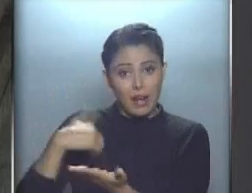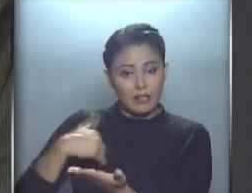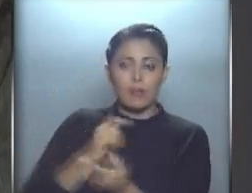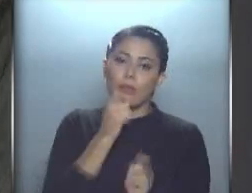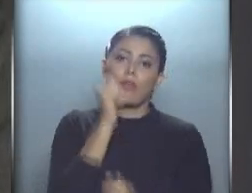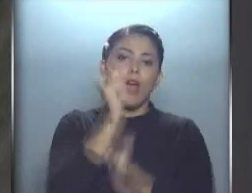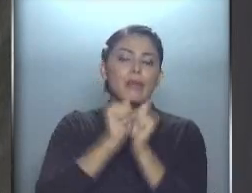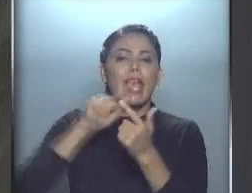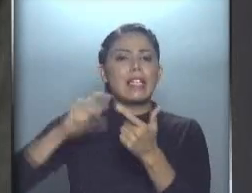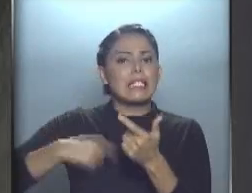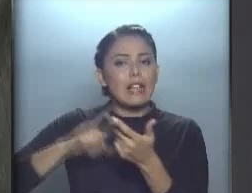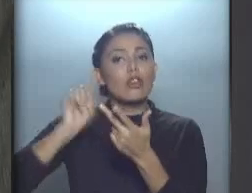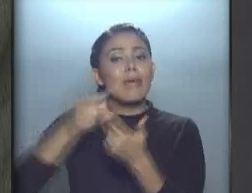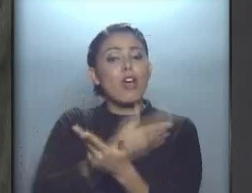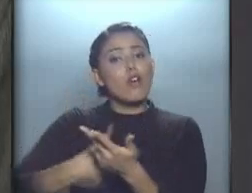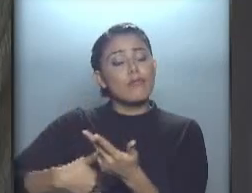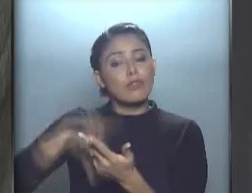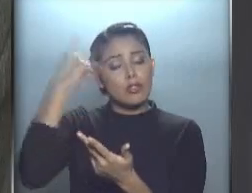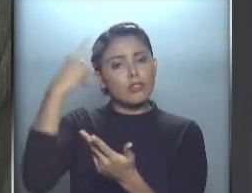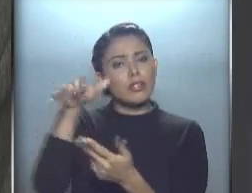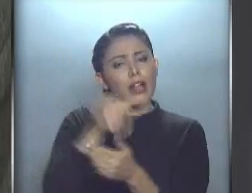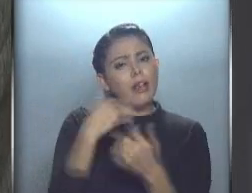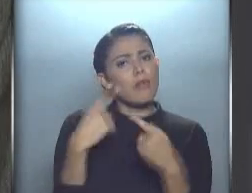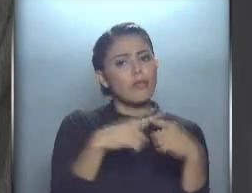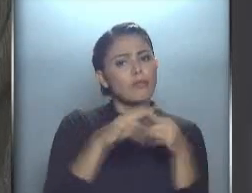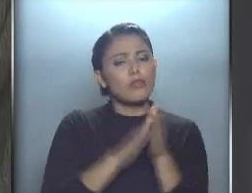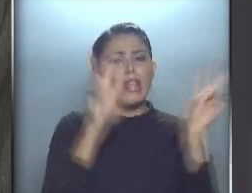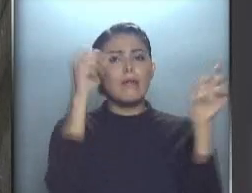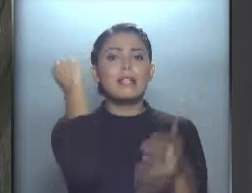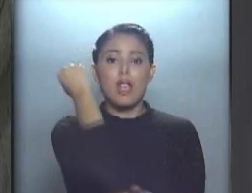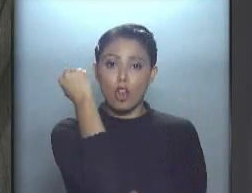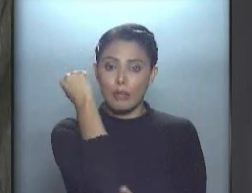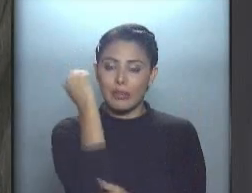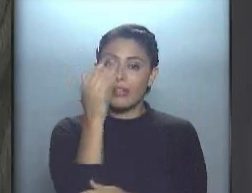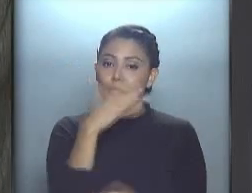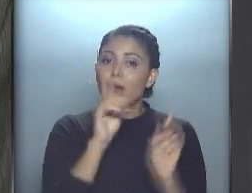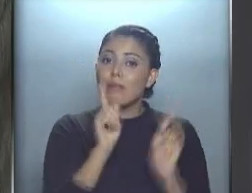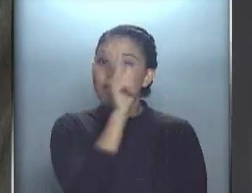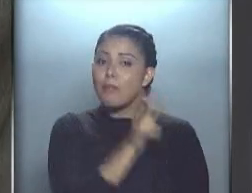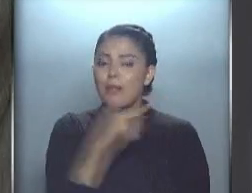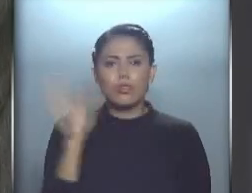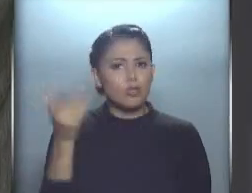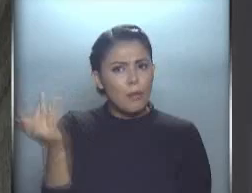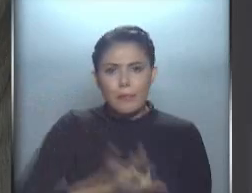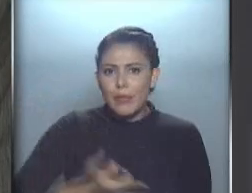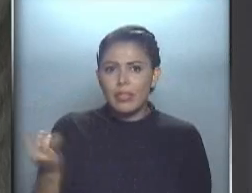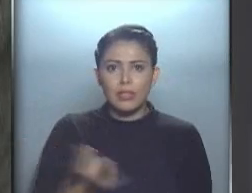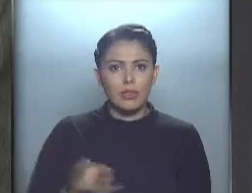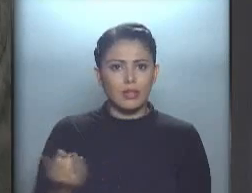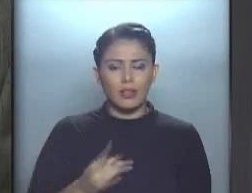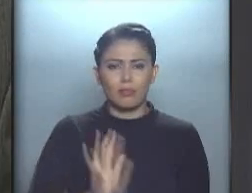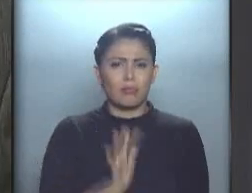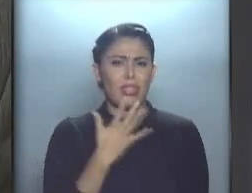empresarios sindicatos y al gobierno para discutir diferentes temas que tienen que ver con la economía bueno fue el propio papa quien lo desmintió dijo que fue un